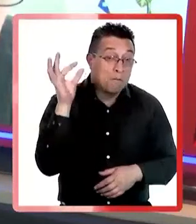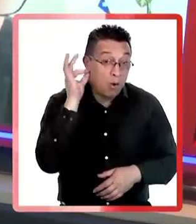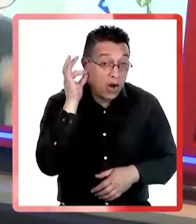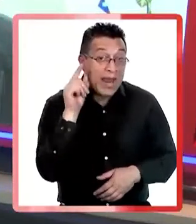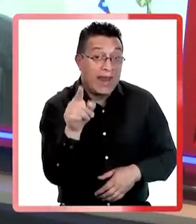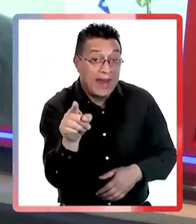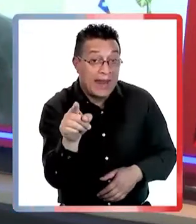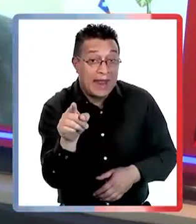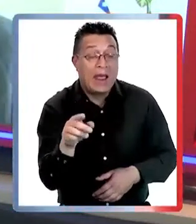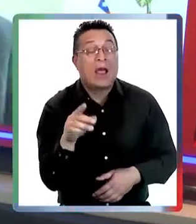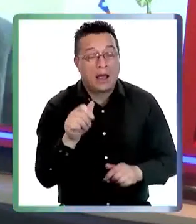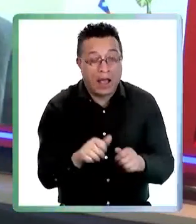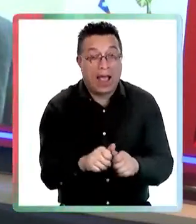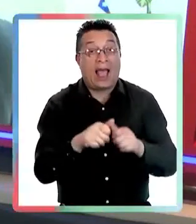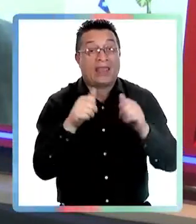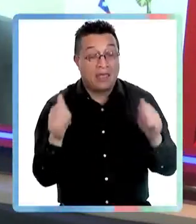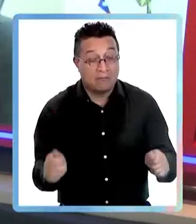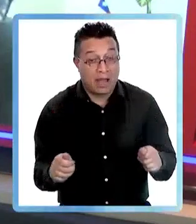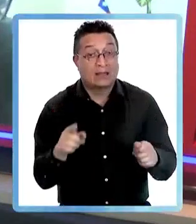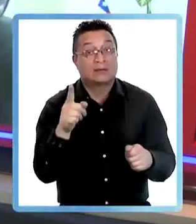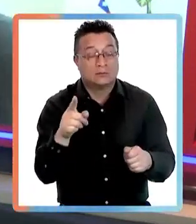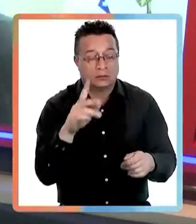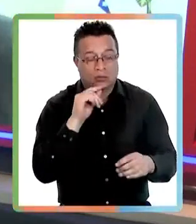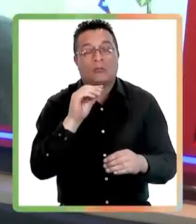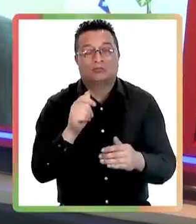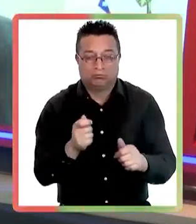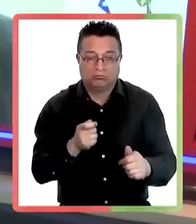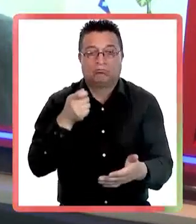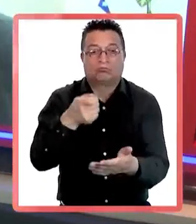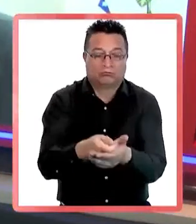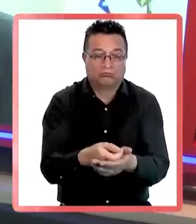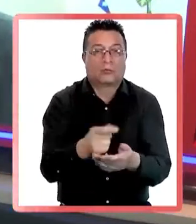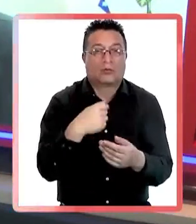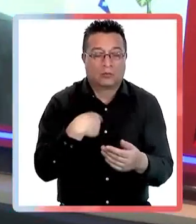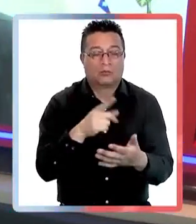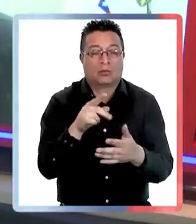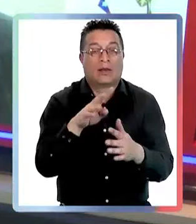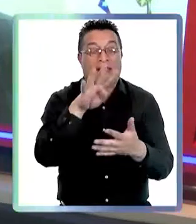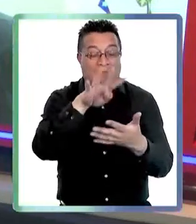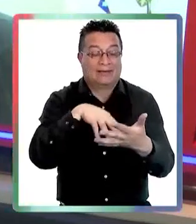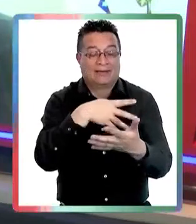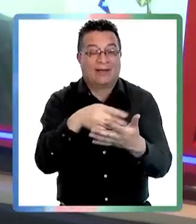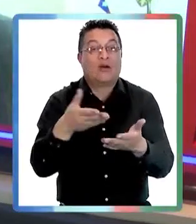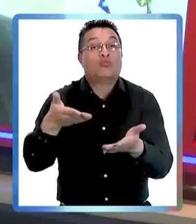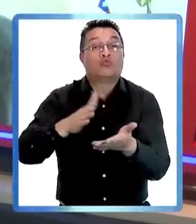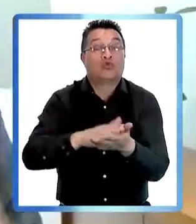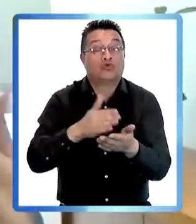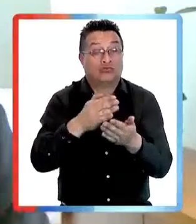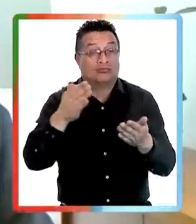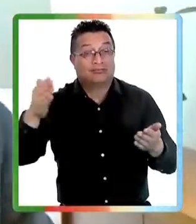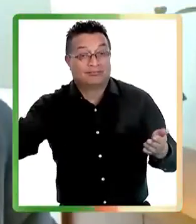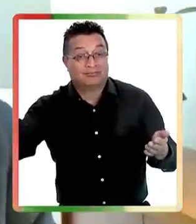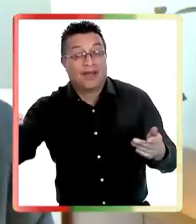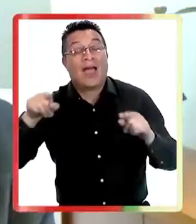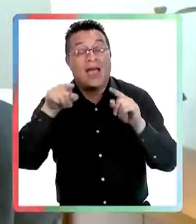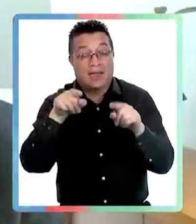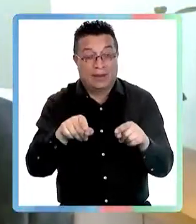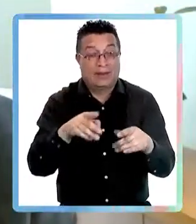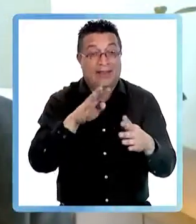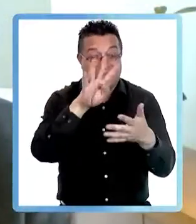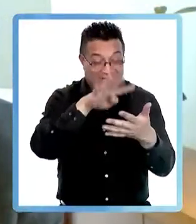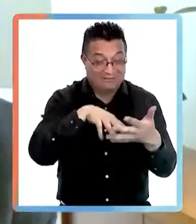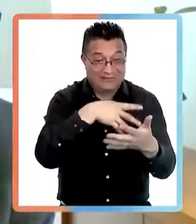mujer, además, se le va a efectuar una compensación por tabla de mortalidad. Y esta compensación por tabla